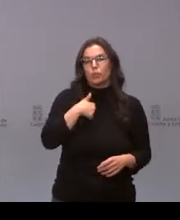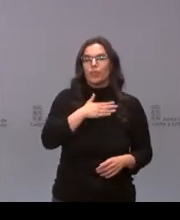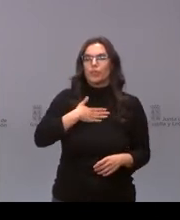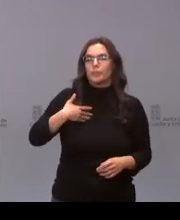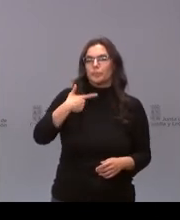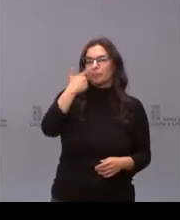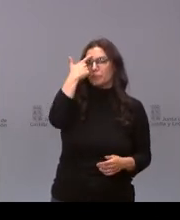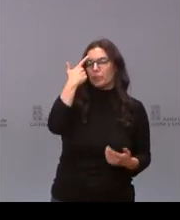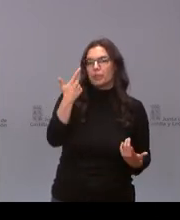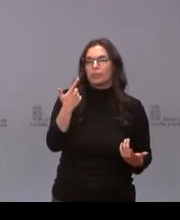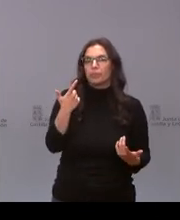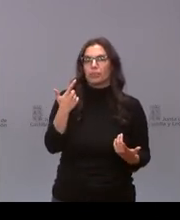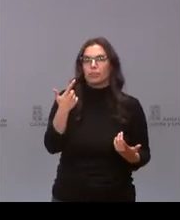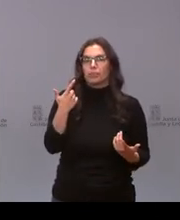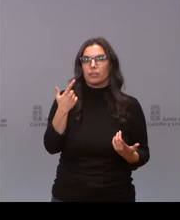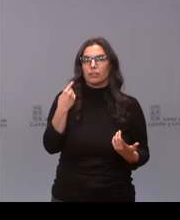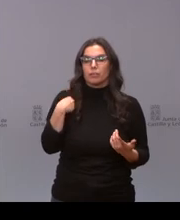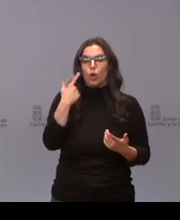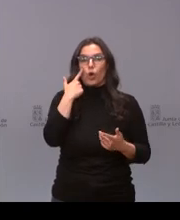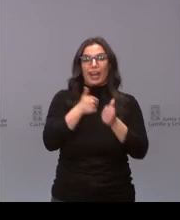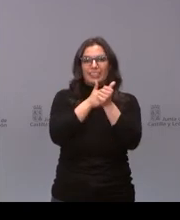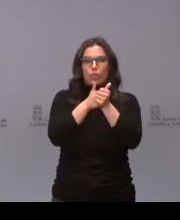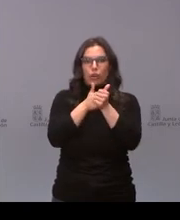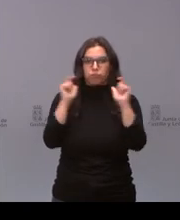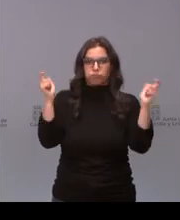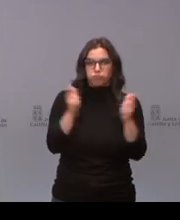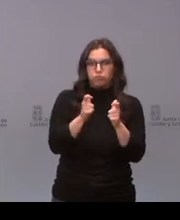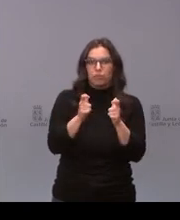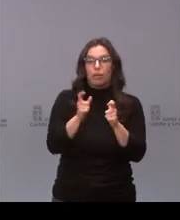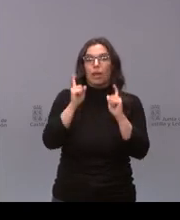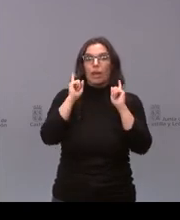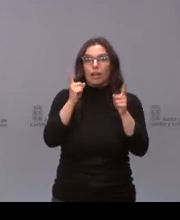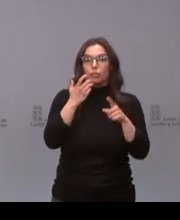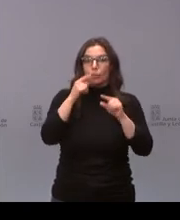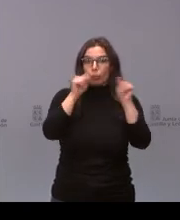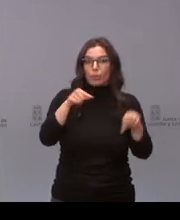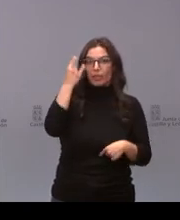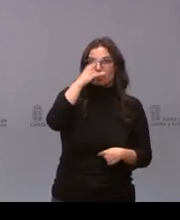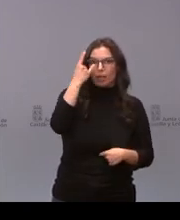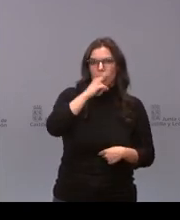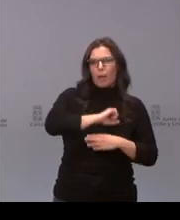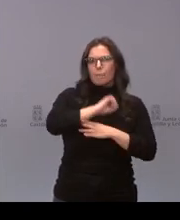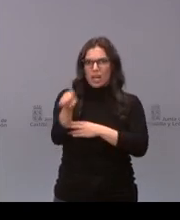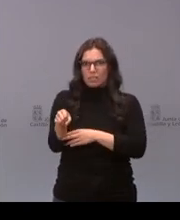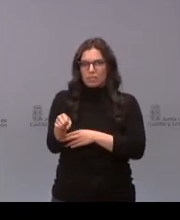por qué el recorte de los rastreadores ha sido mayor en el caso de la provincia de Salamanca, y también si prevén que este fin de